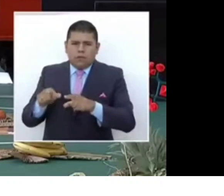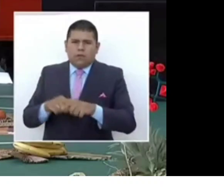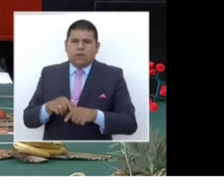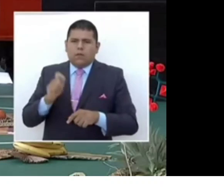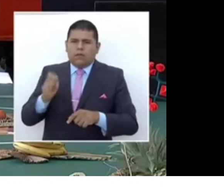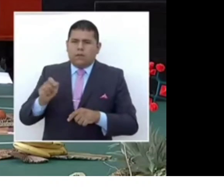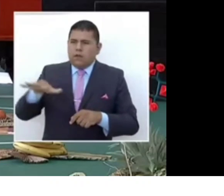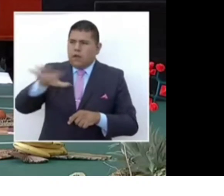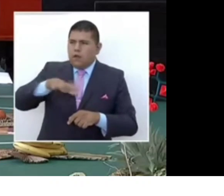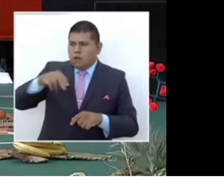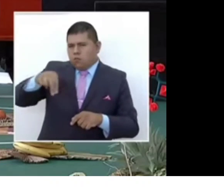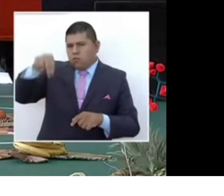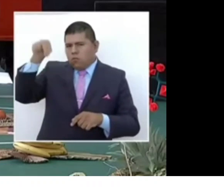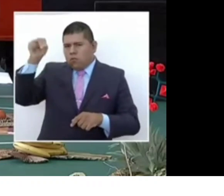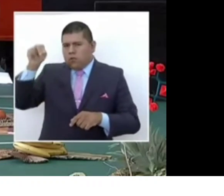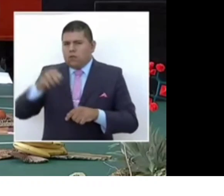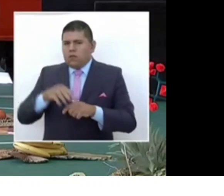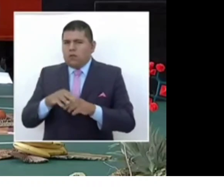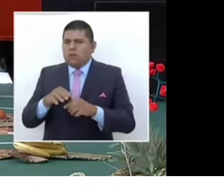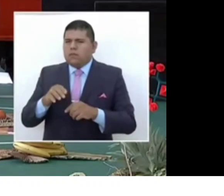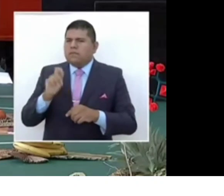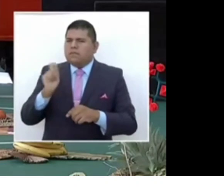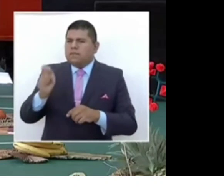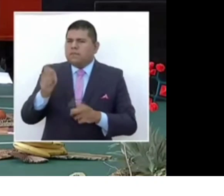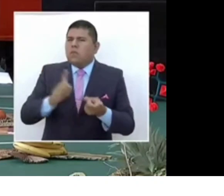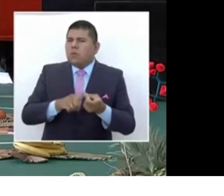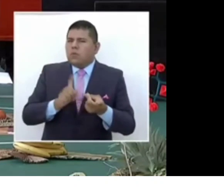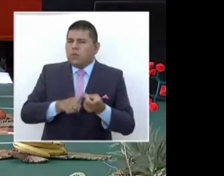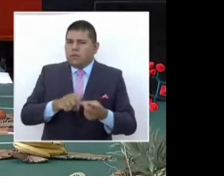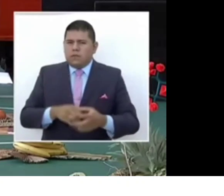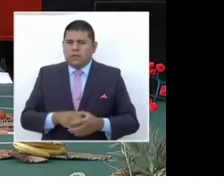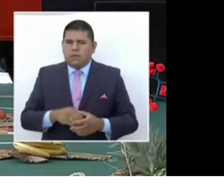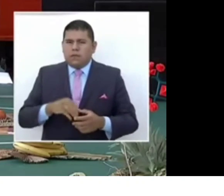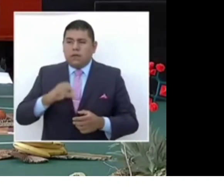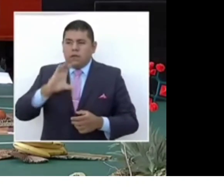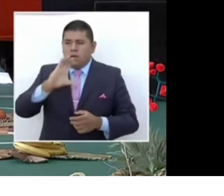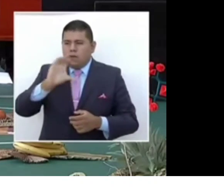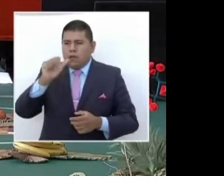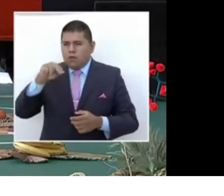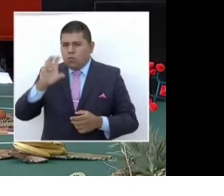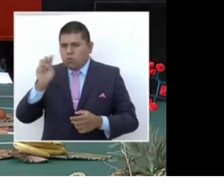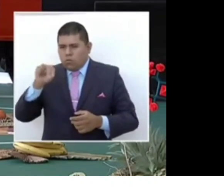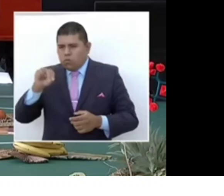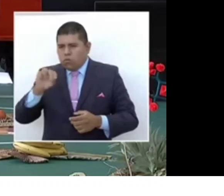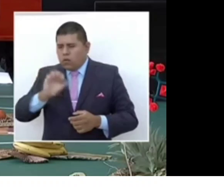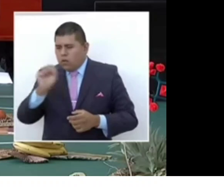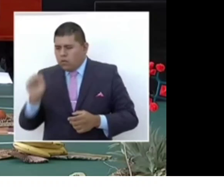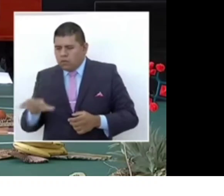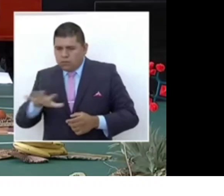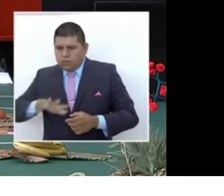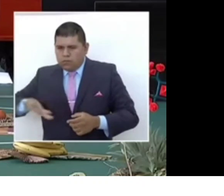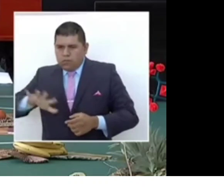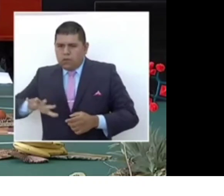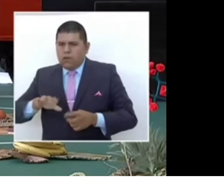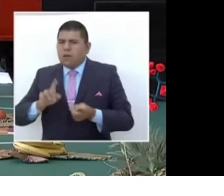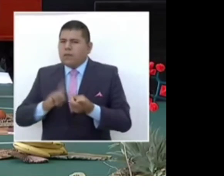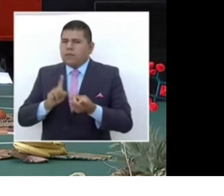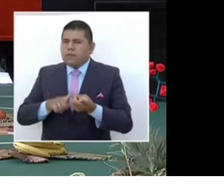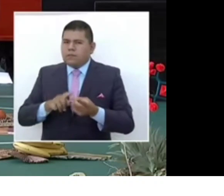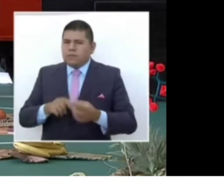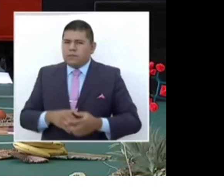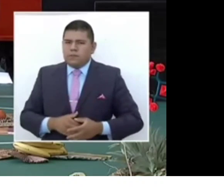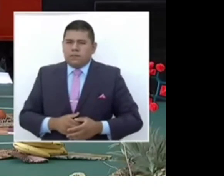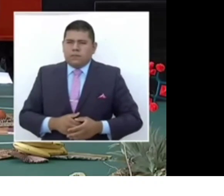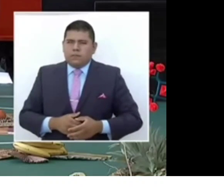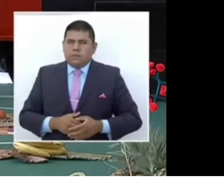del norte, es decir, de Cancún al sur, a